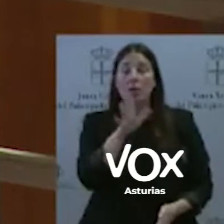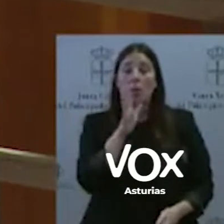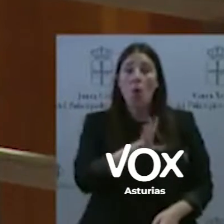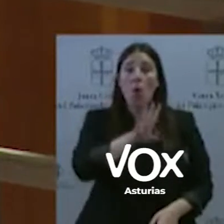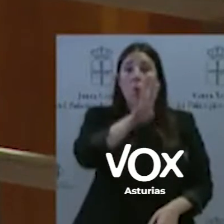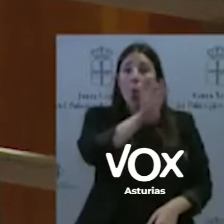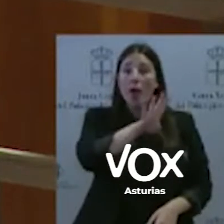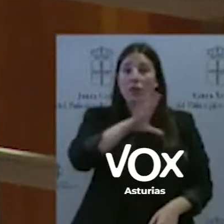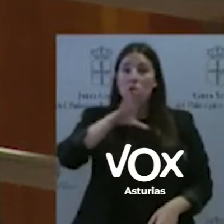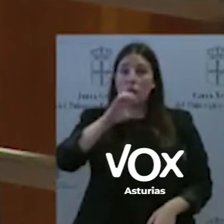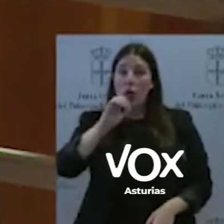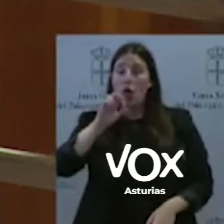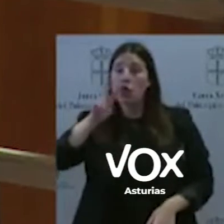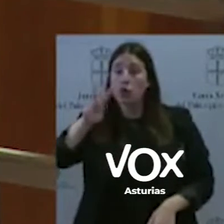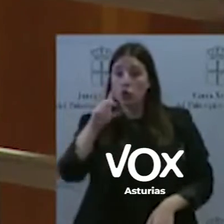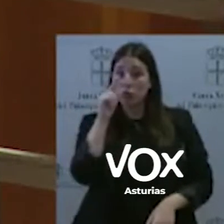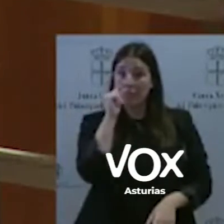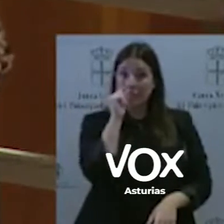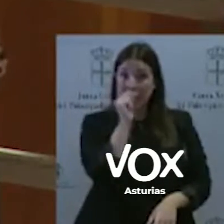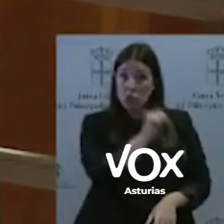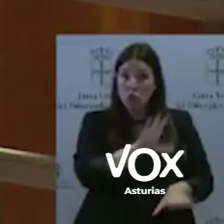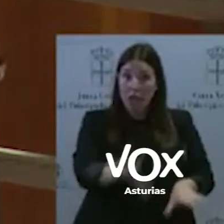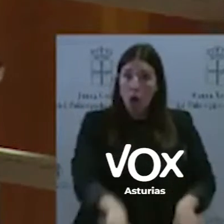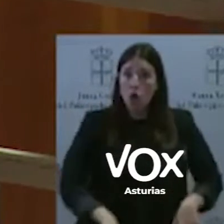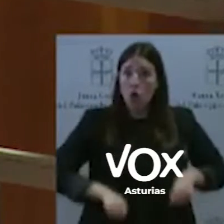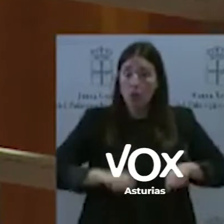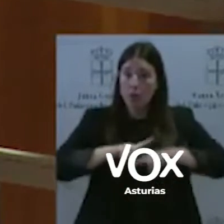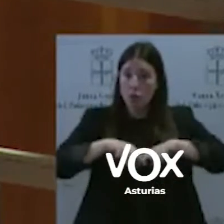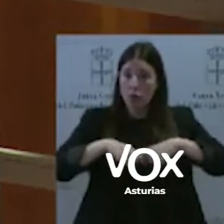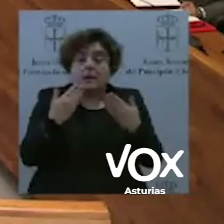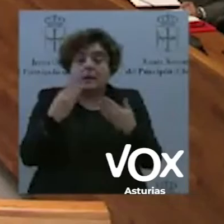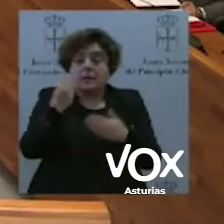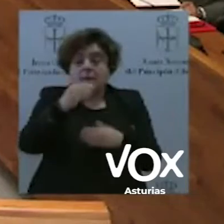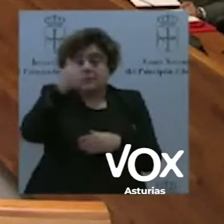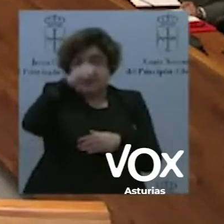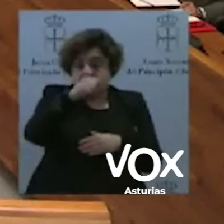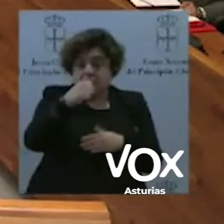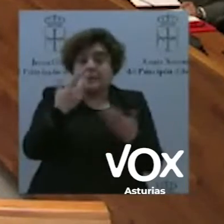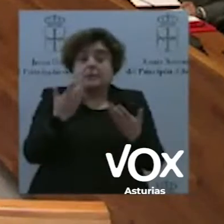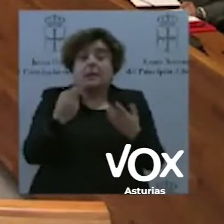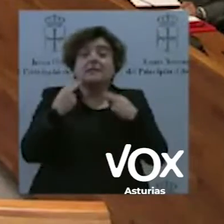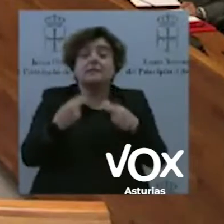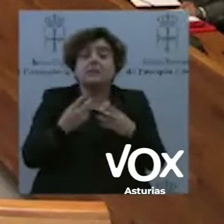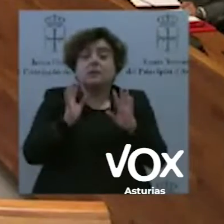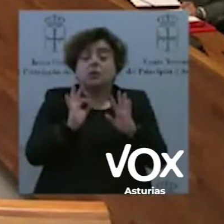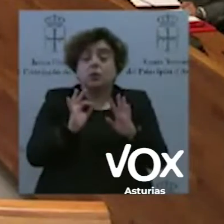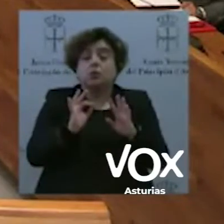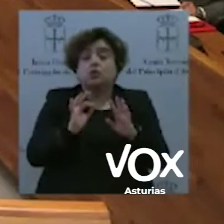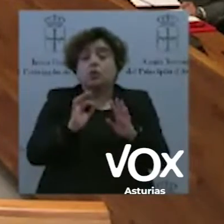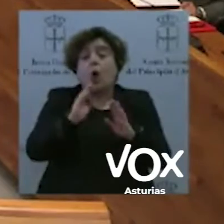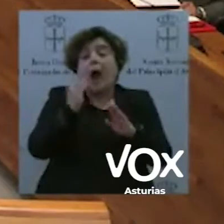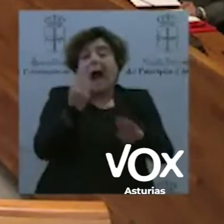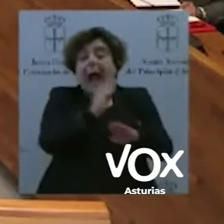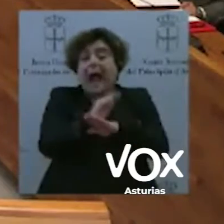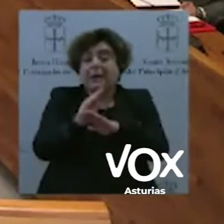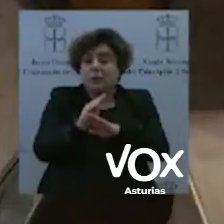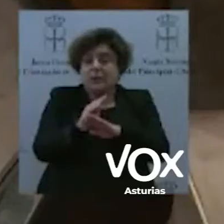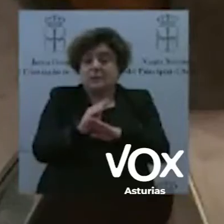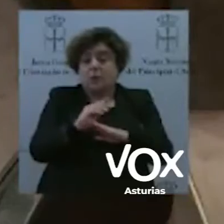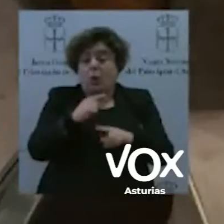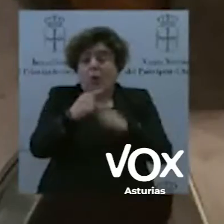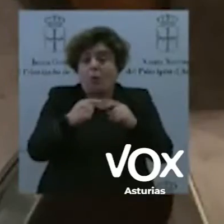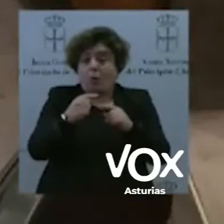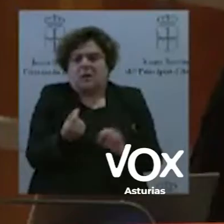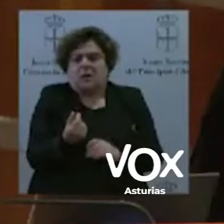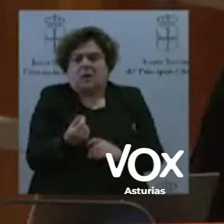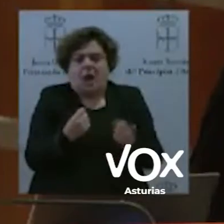hay actualmente en el Principado de Asturias, a estas familias sí que las están dejando atrás. Se han empezado a abonar esta misma semana en las cuentas